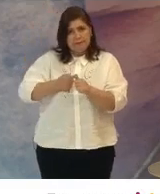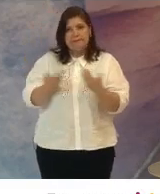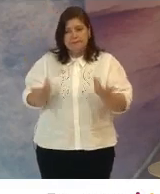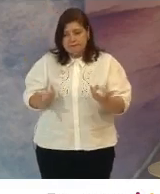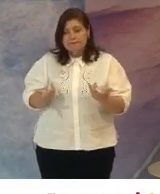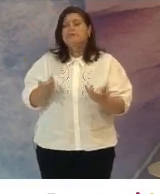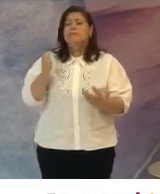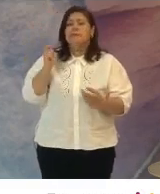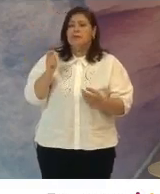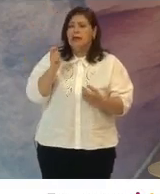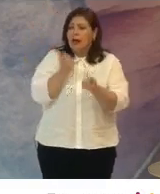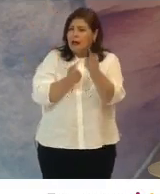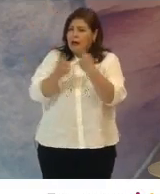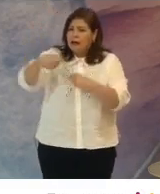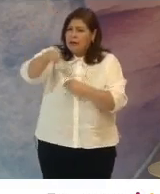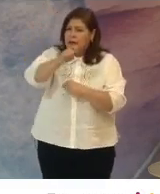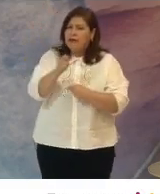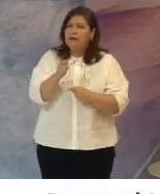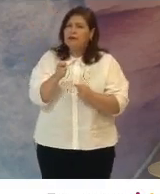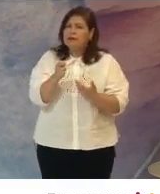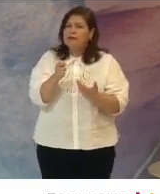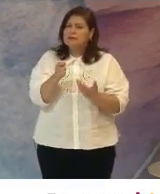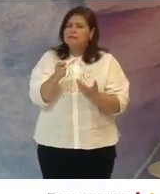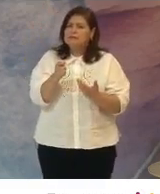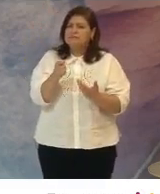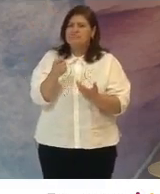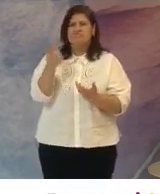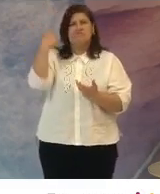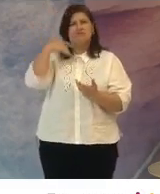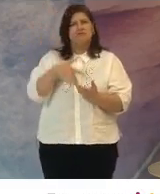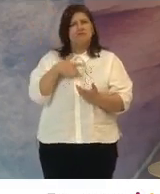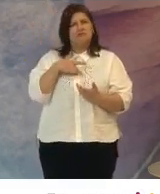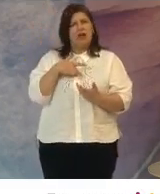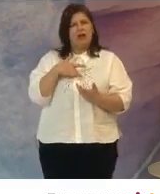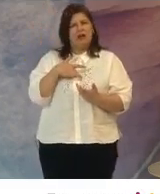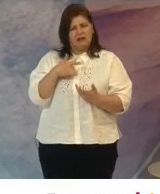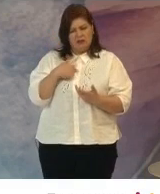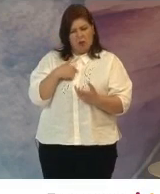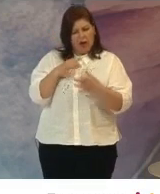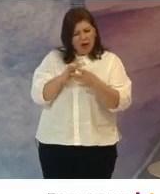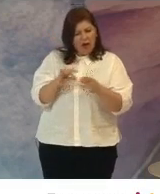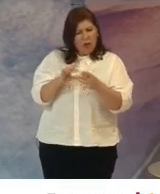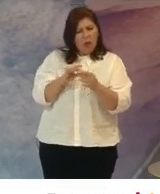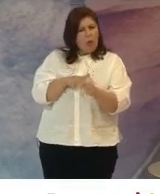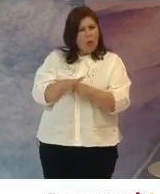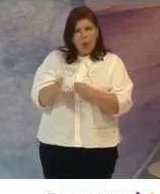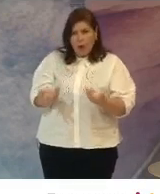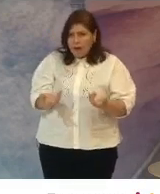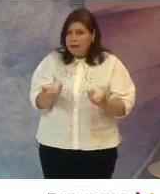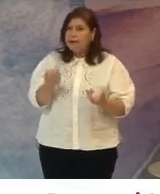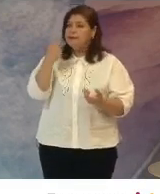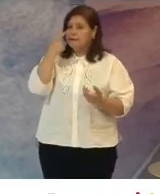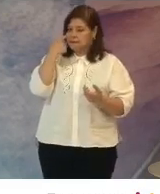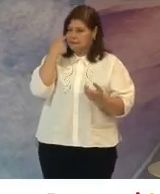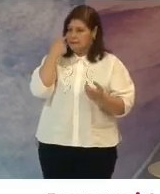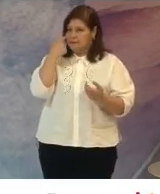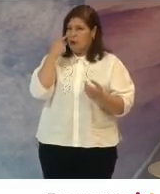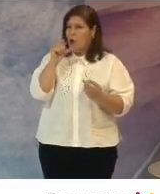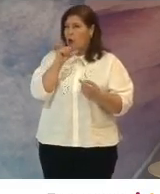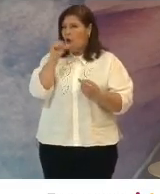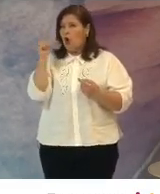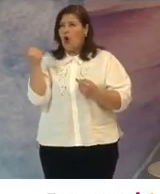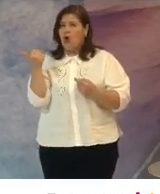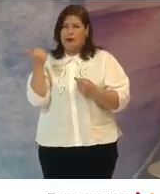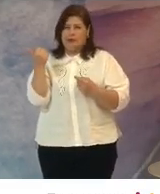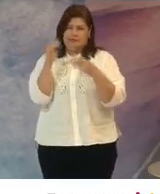Entonces, algunos de ustedes se pregunten de qué estoy hablando. Les voy a dar otra